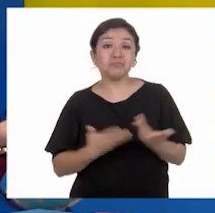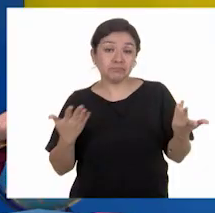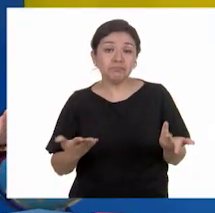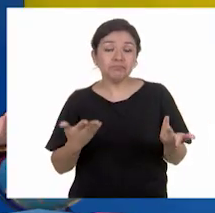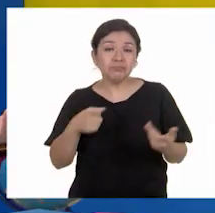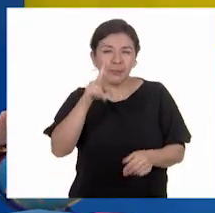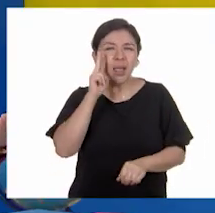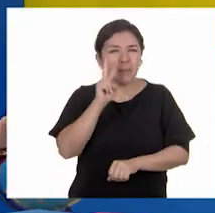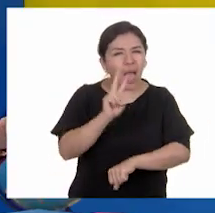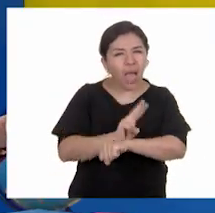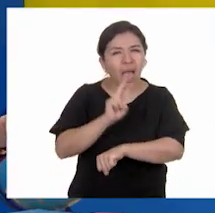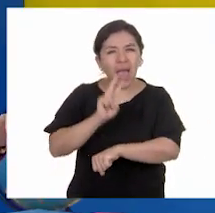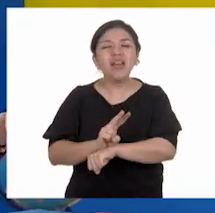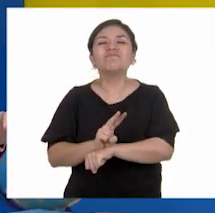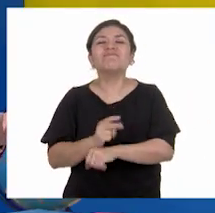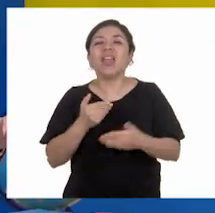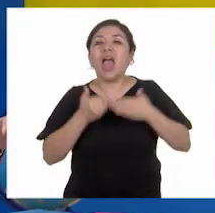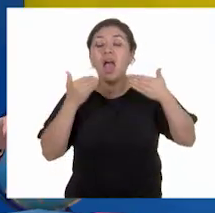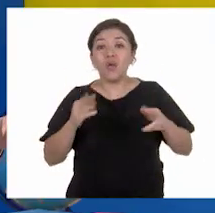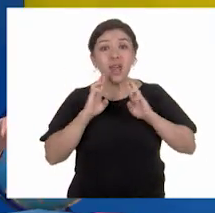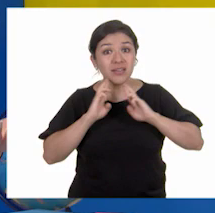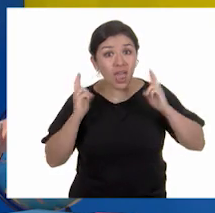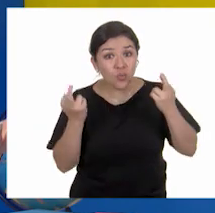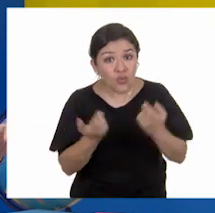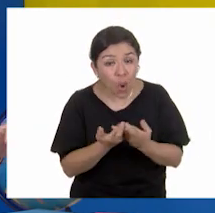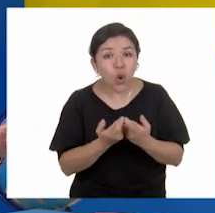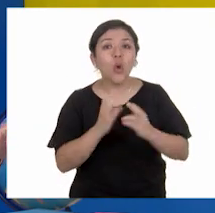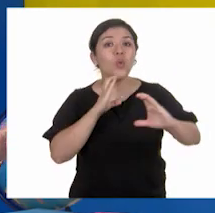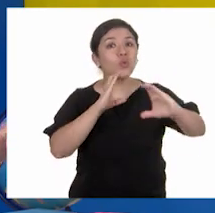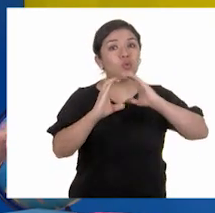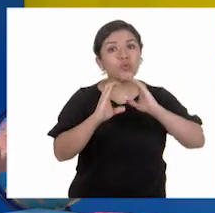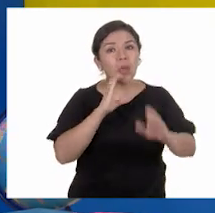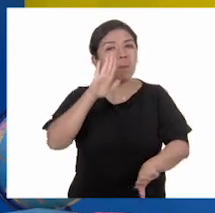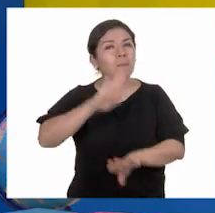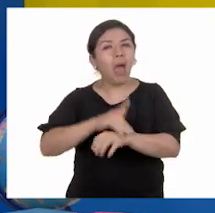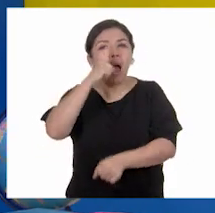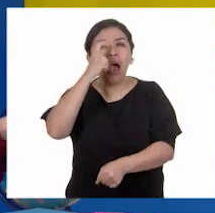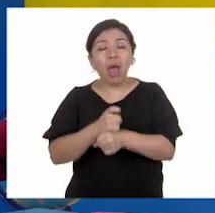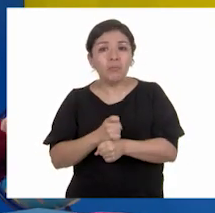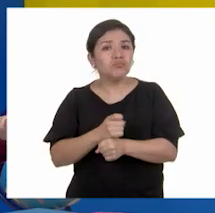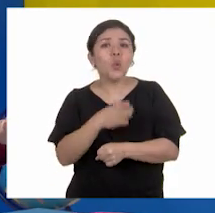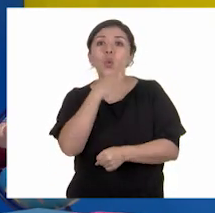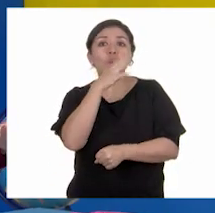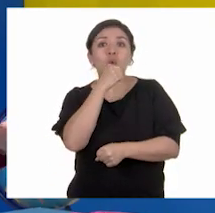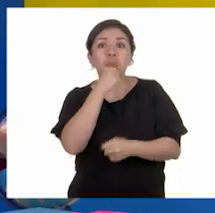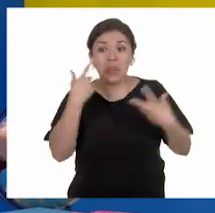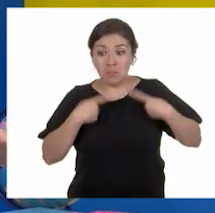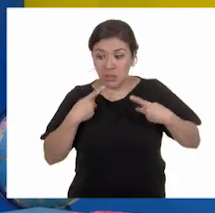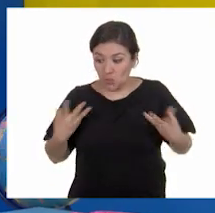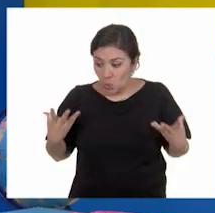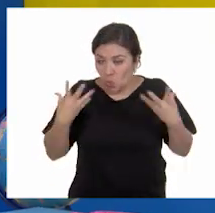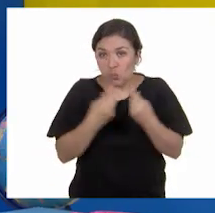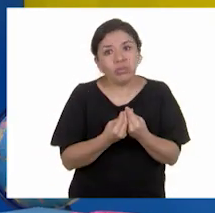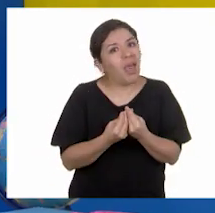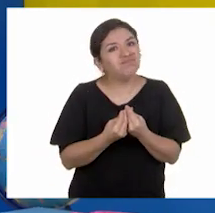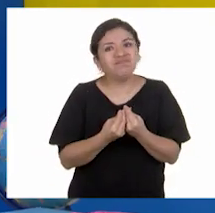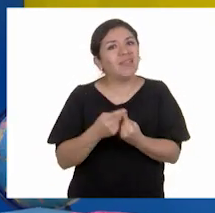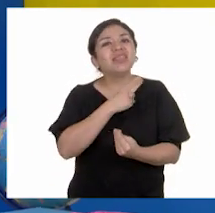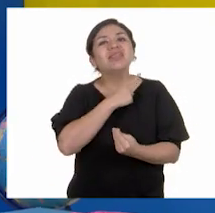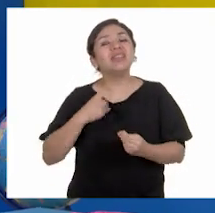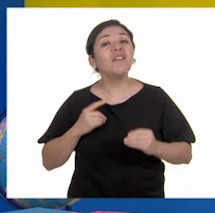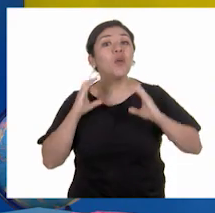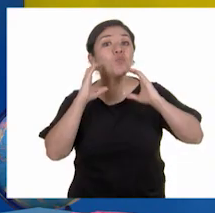Como se han dado cuenta, ahora las reuniones y la comunicación no pueden ser presenciales, pues